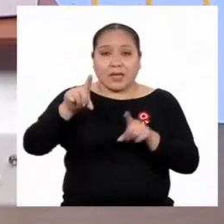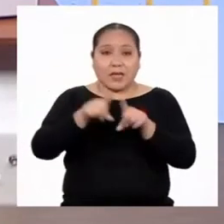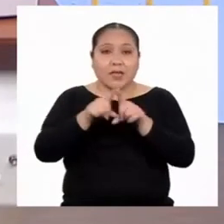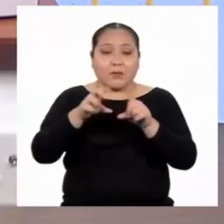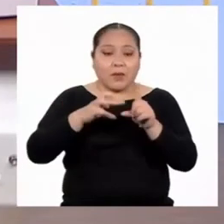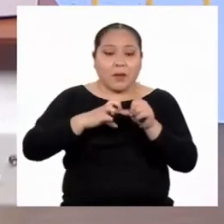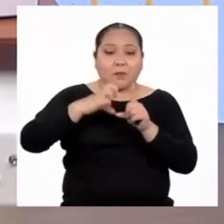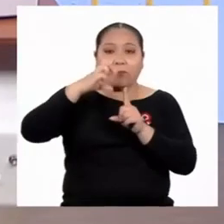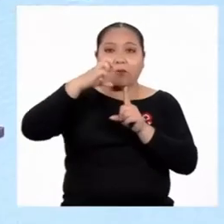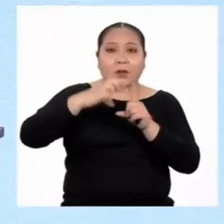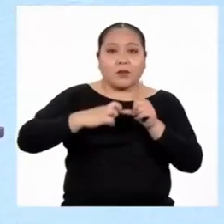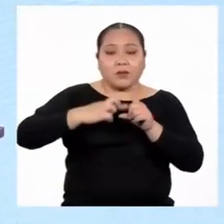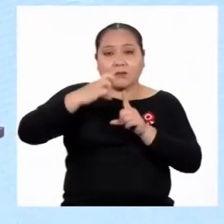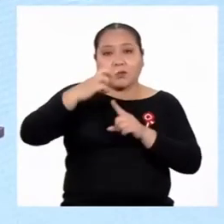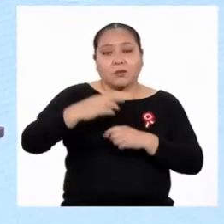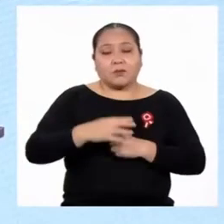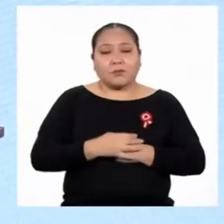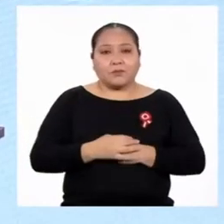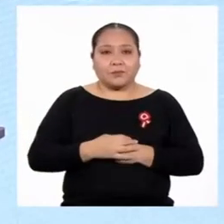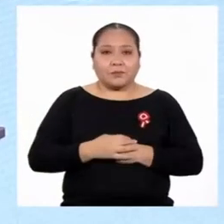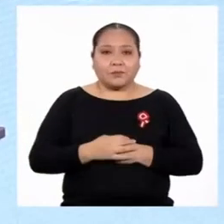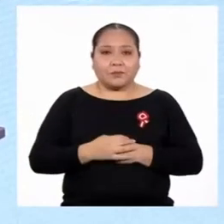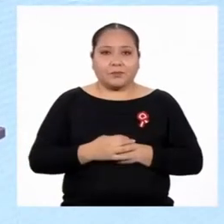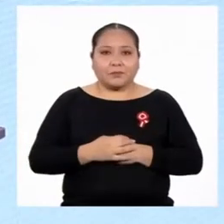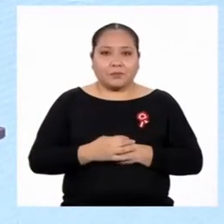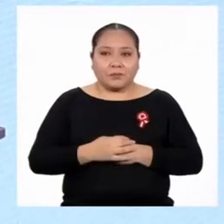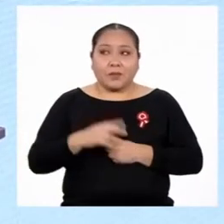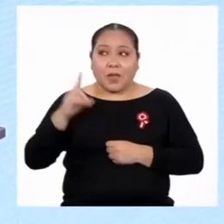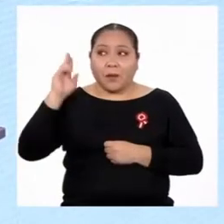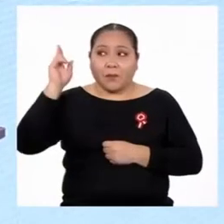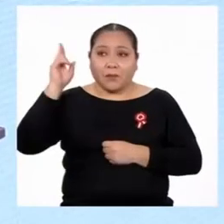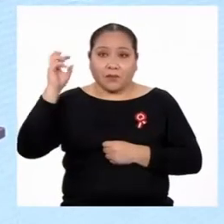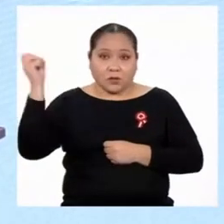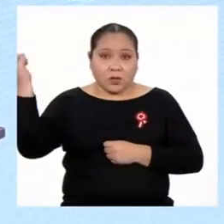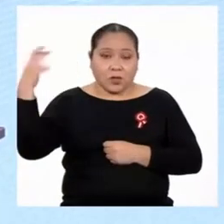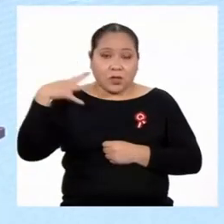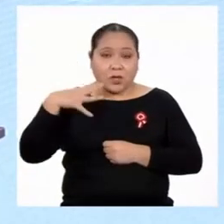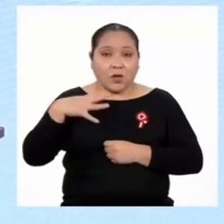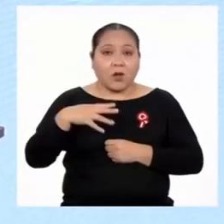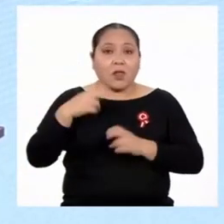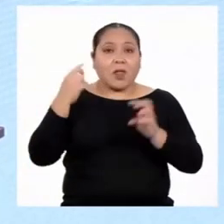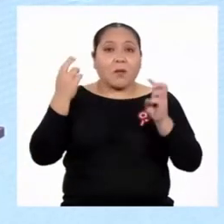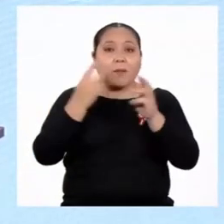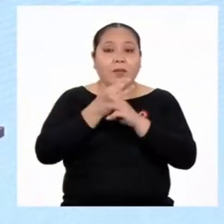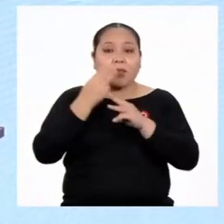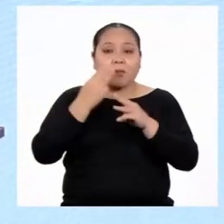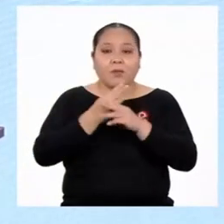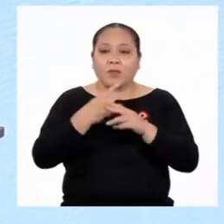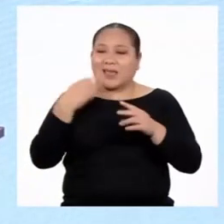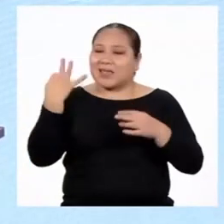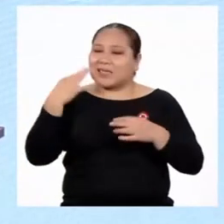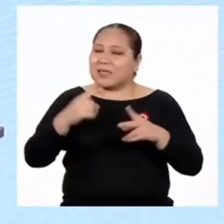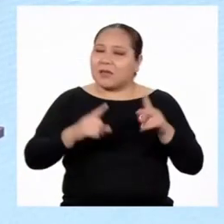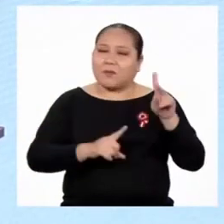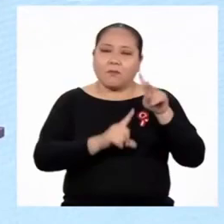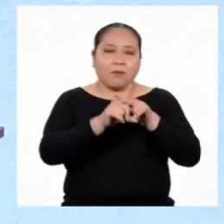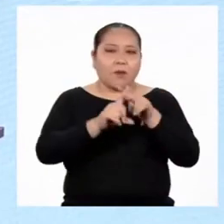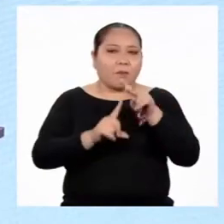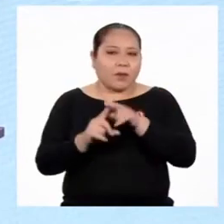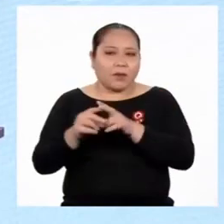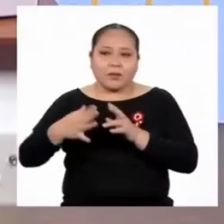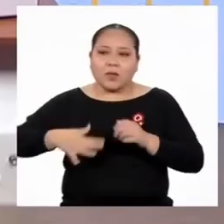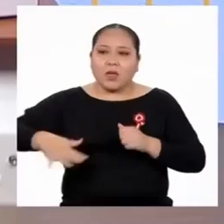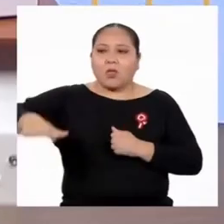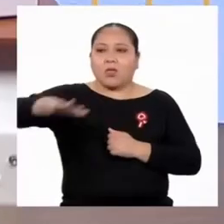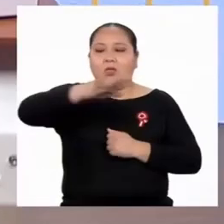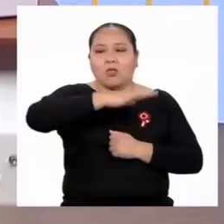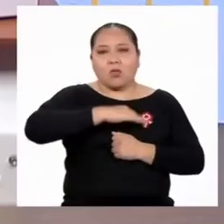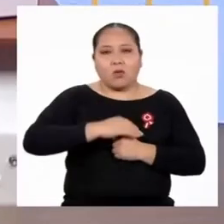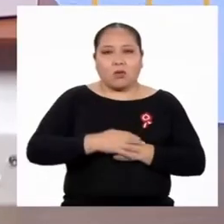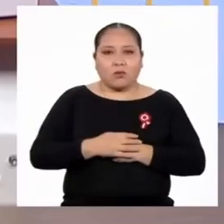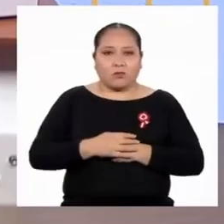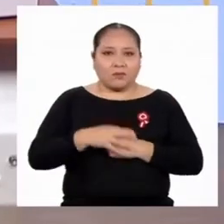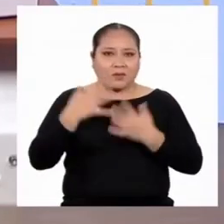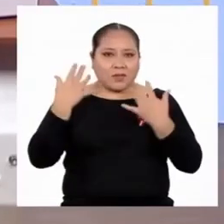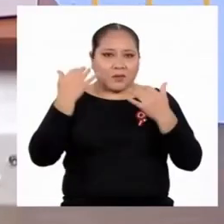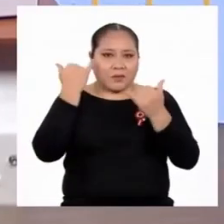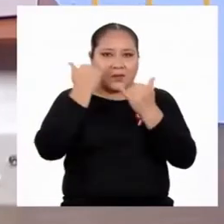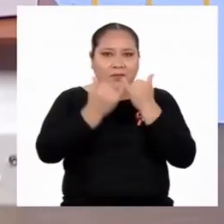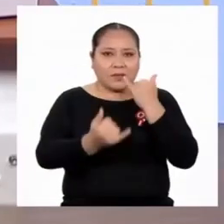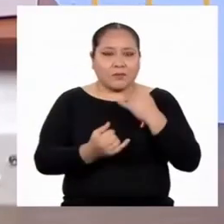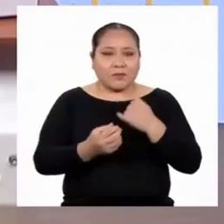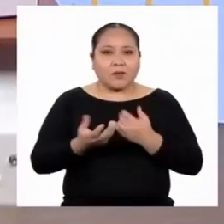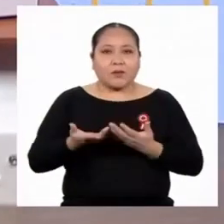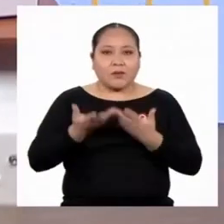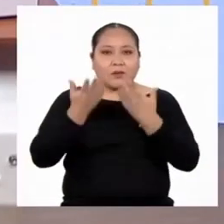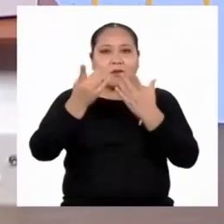presión arterial. Como la profe dijo, la matemática está presente en todo. Para terminar,